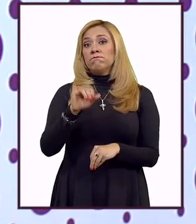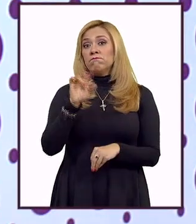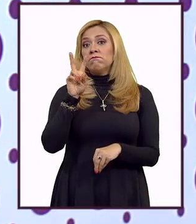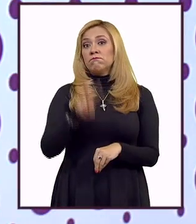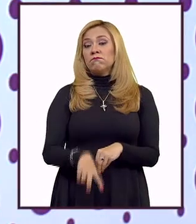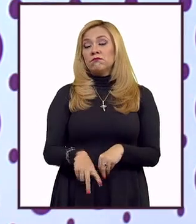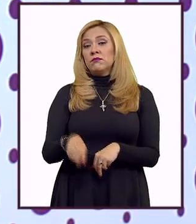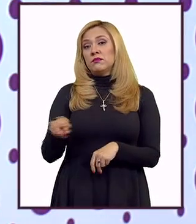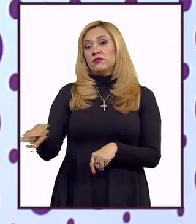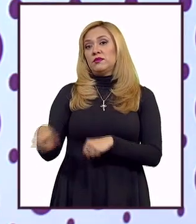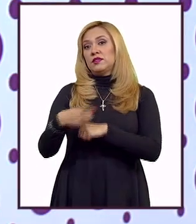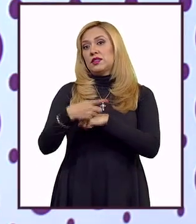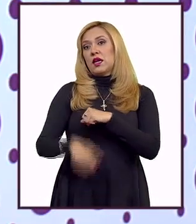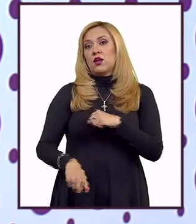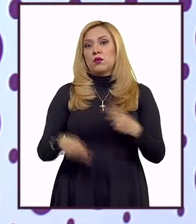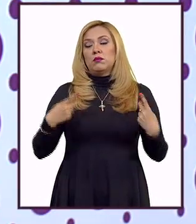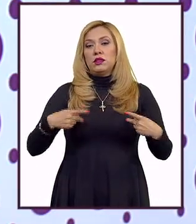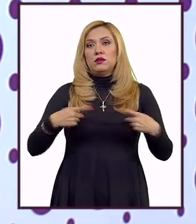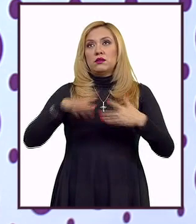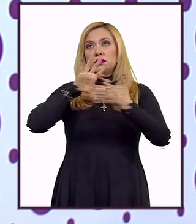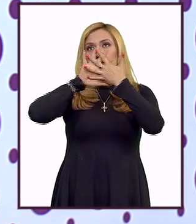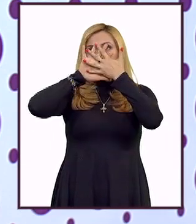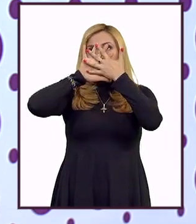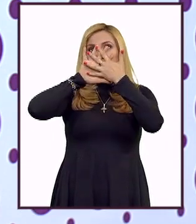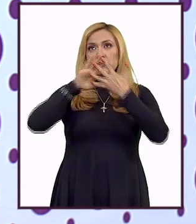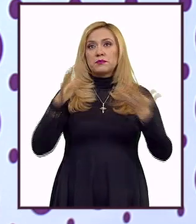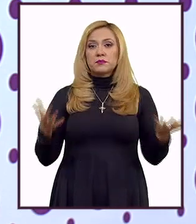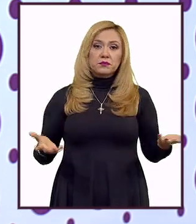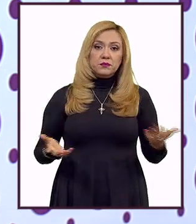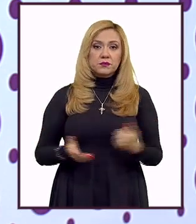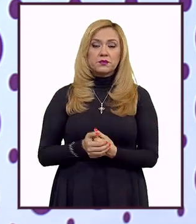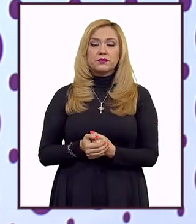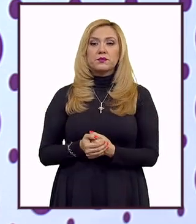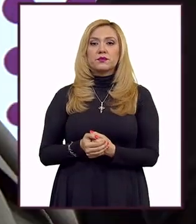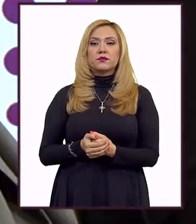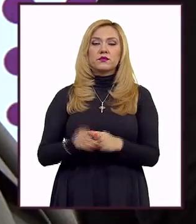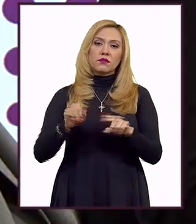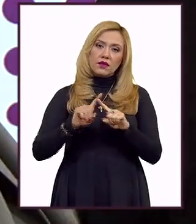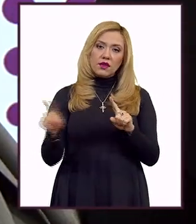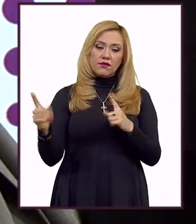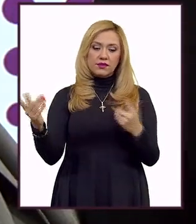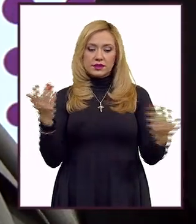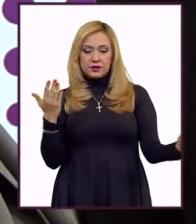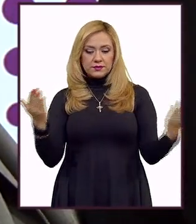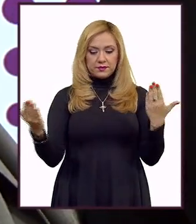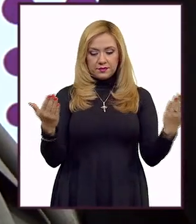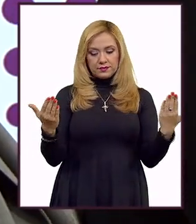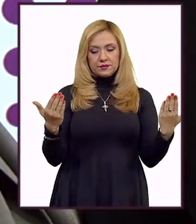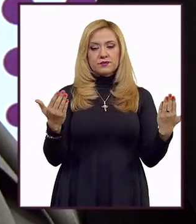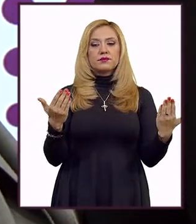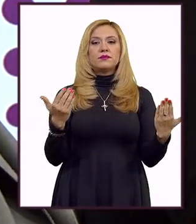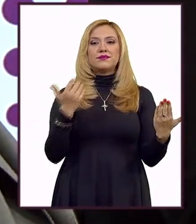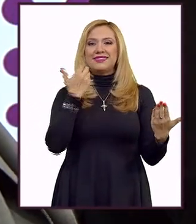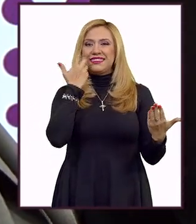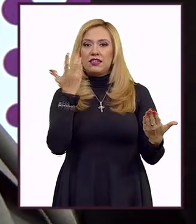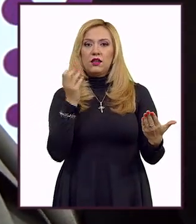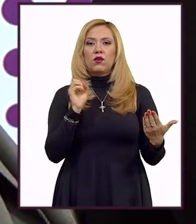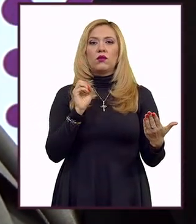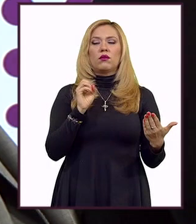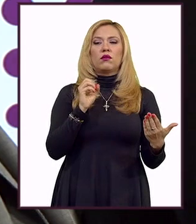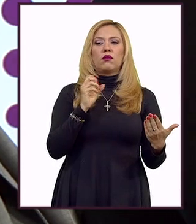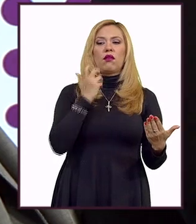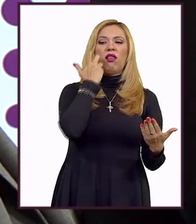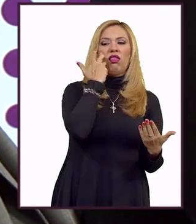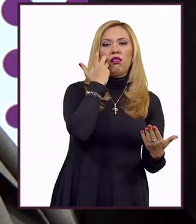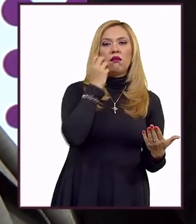un daño a las personas que están siendo privadas de libertad. Entonces, la diferencia sería esa intencionalidad. Claro,